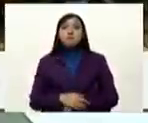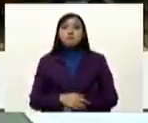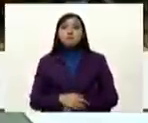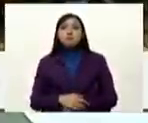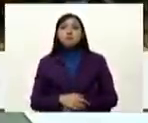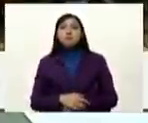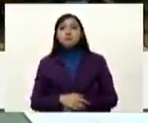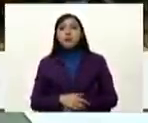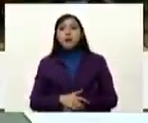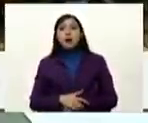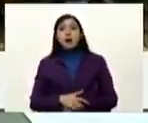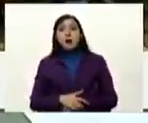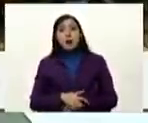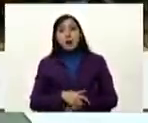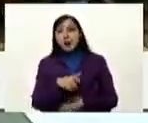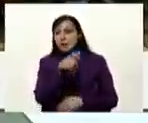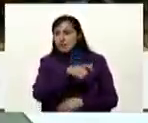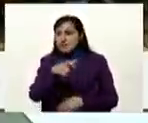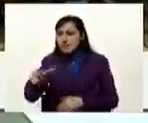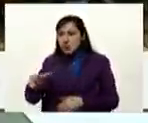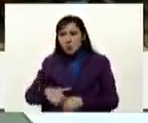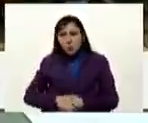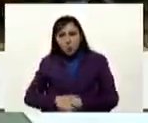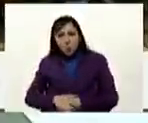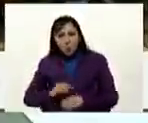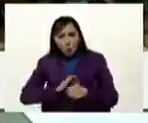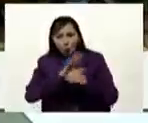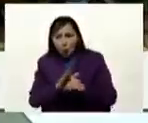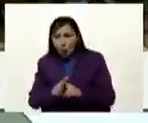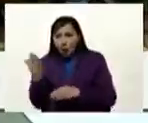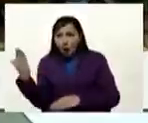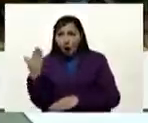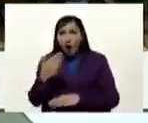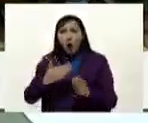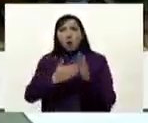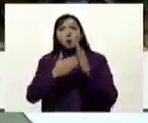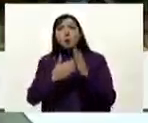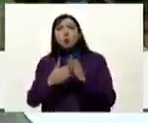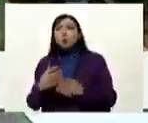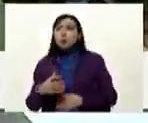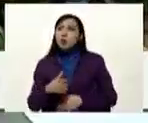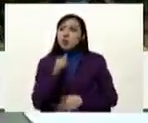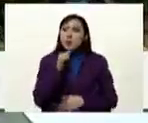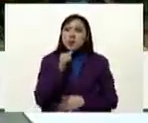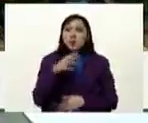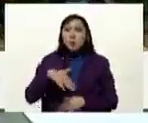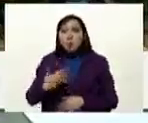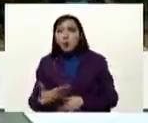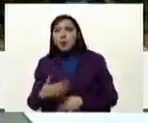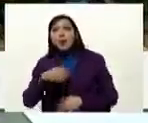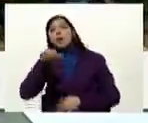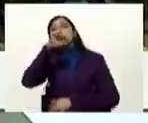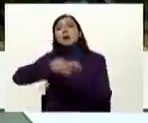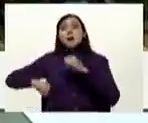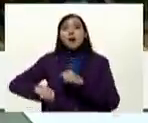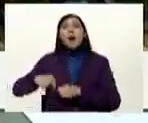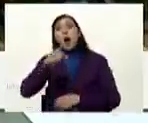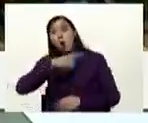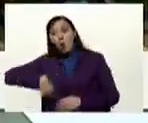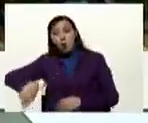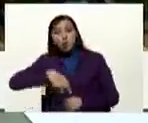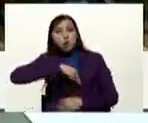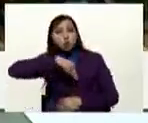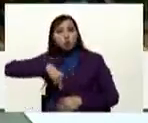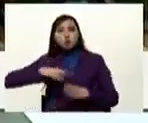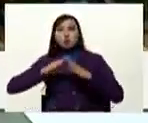¿Quién puede parar esta tercera ola y que no se concrete? Ustedes, nosotros,